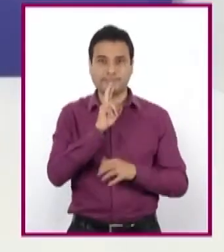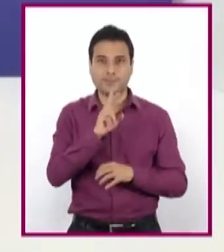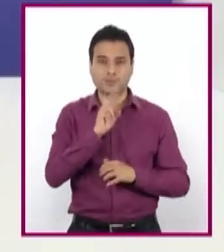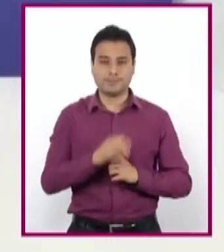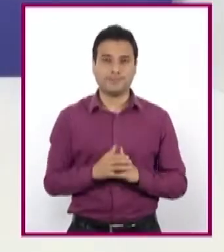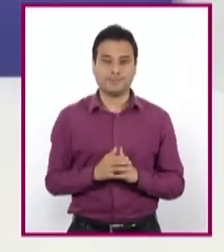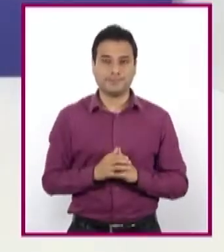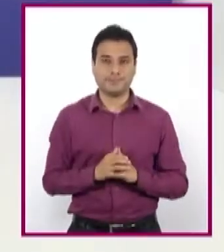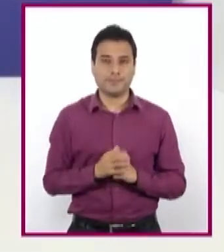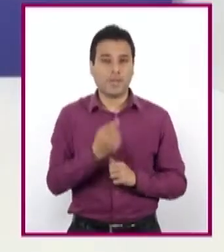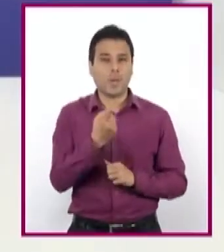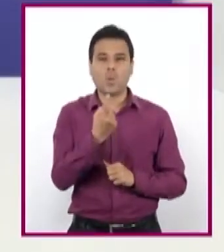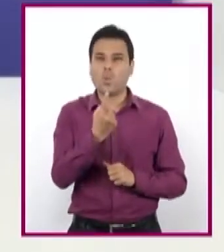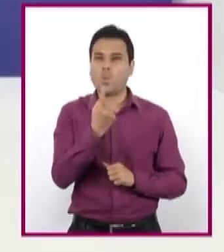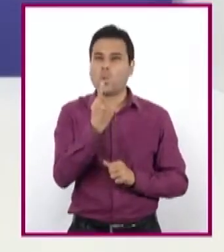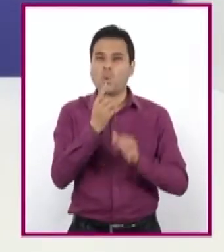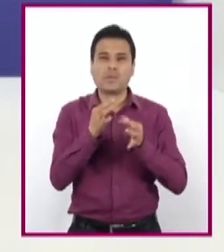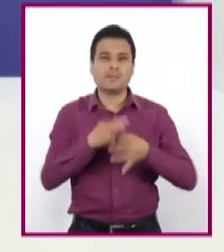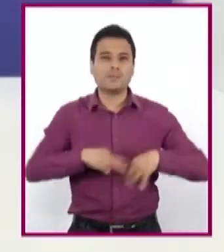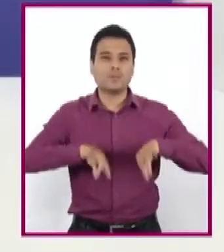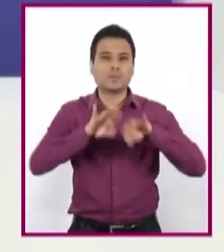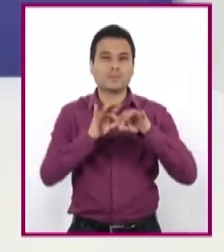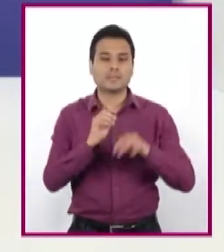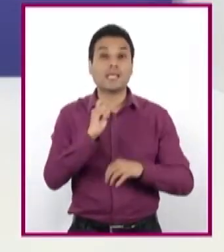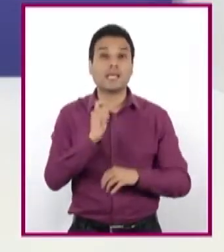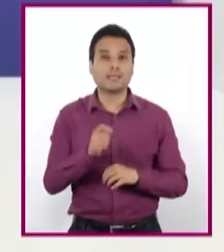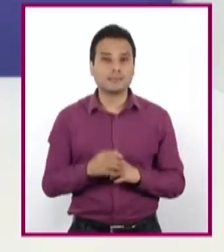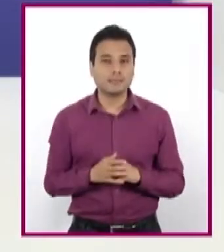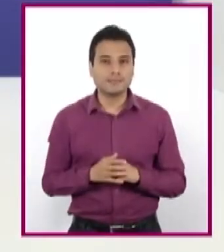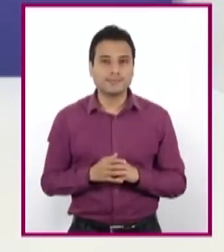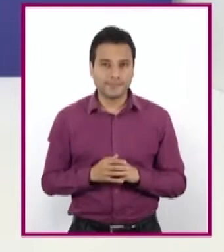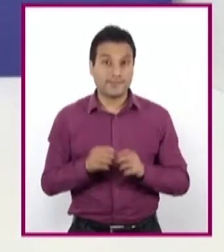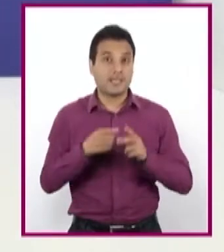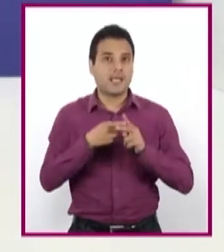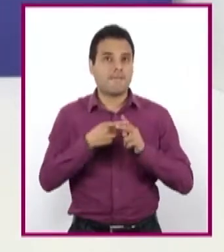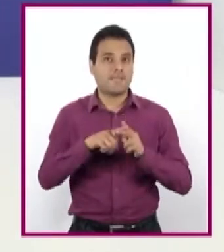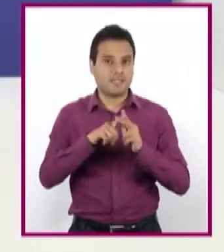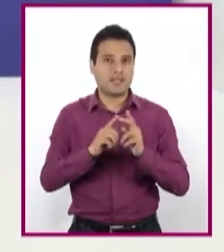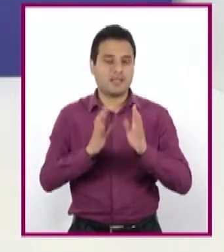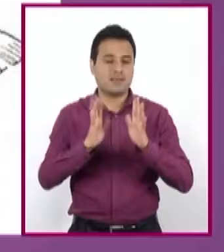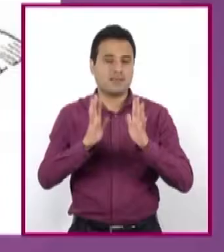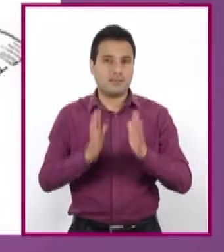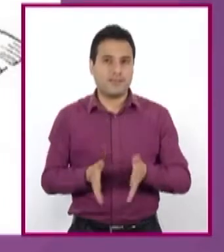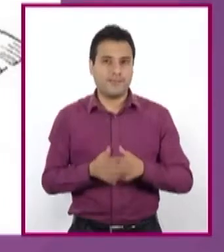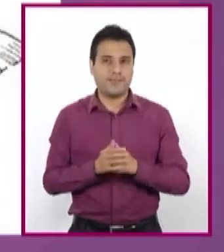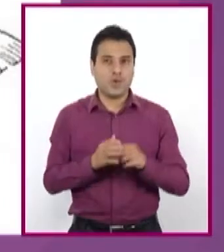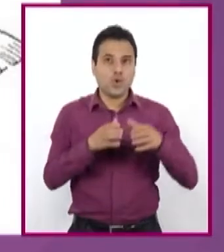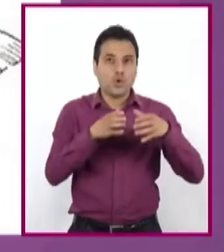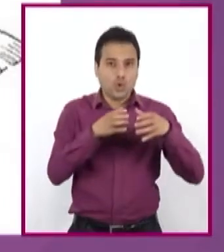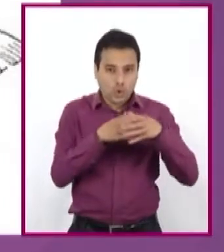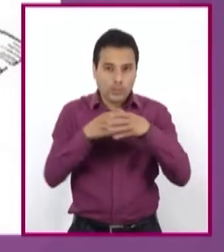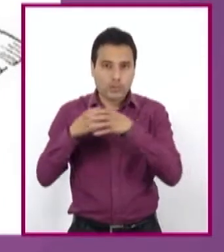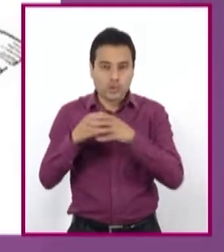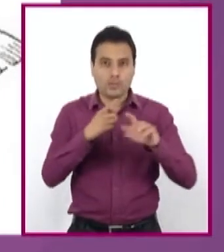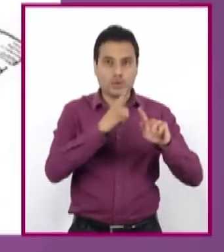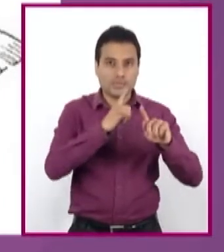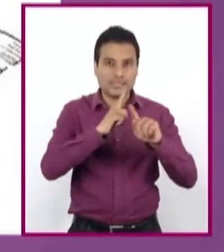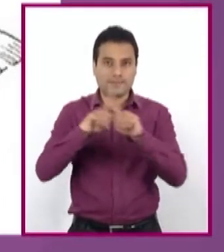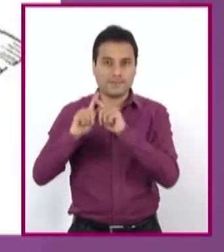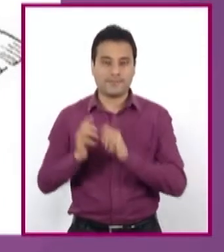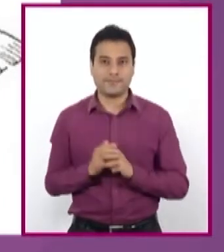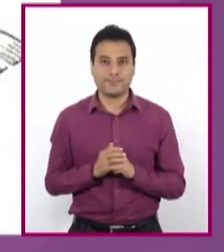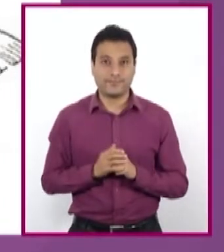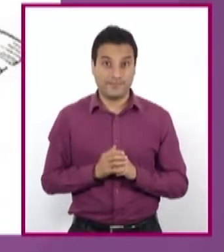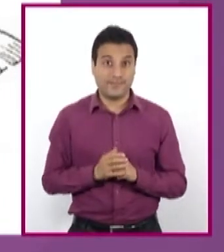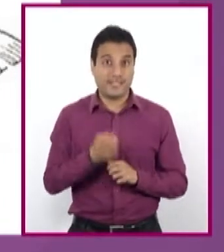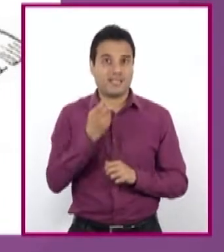El fenómeno más importante del preclásico medio es el surgimiento de la diferenciación social, el cual alcanza sus primeros